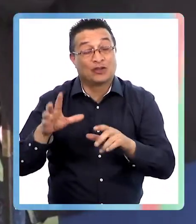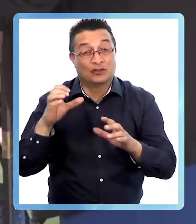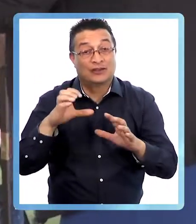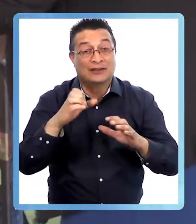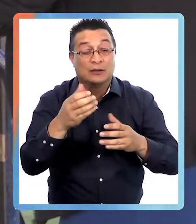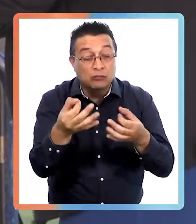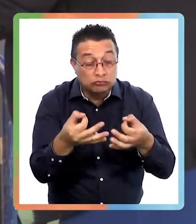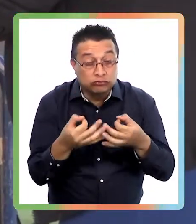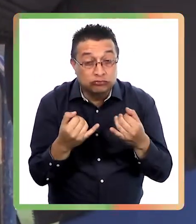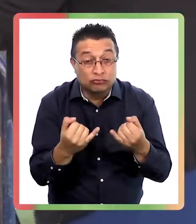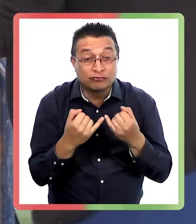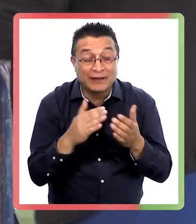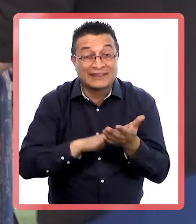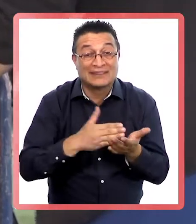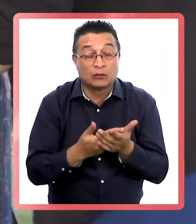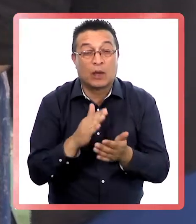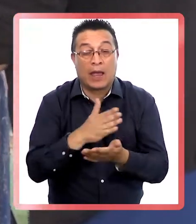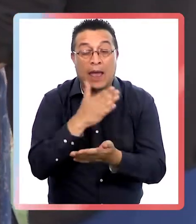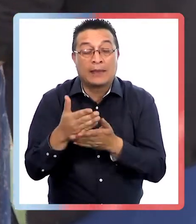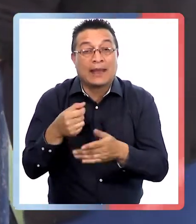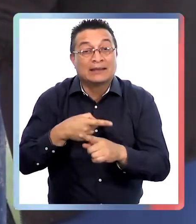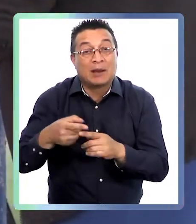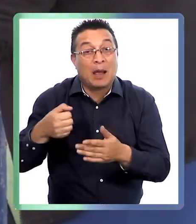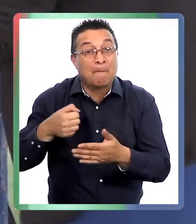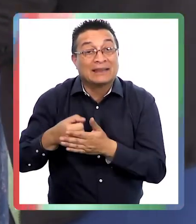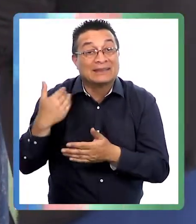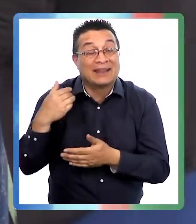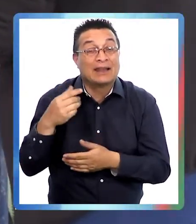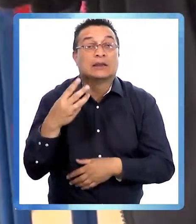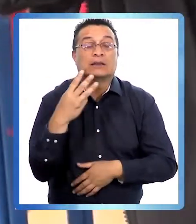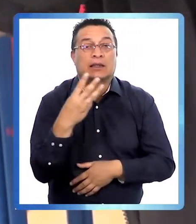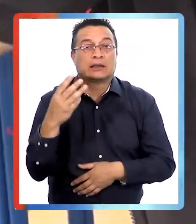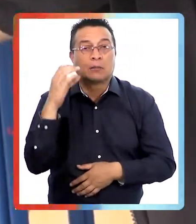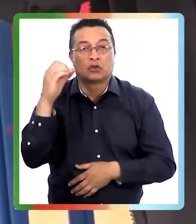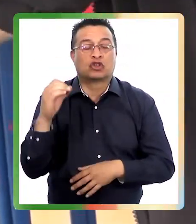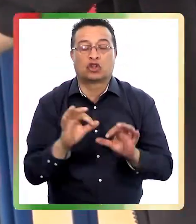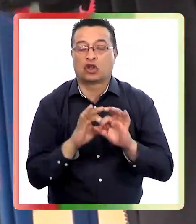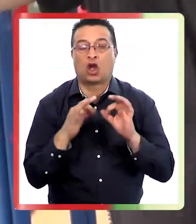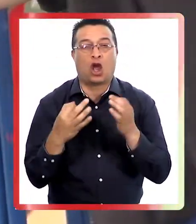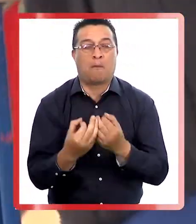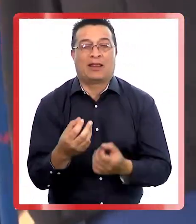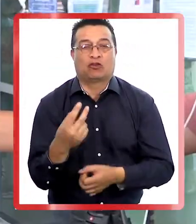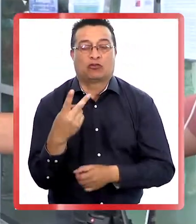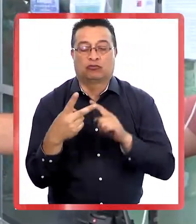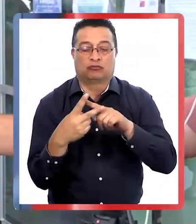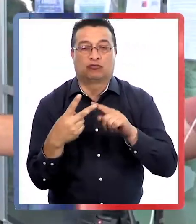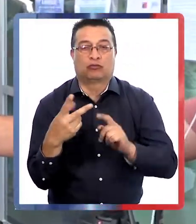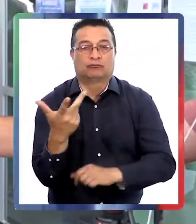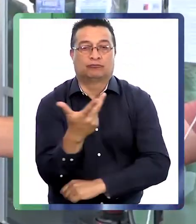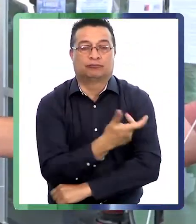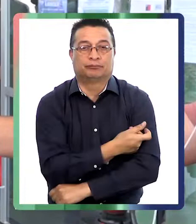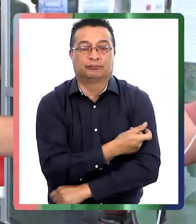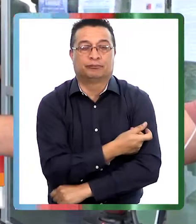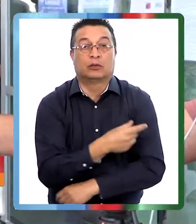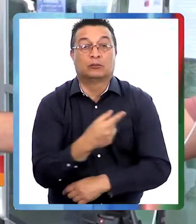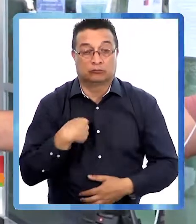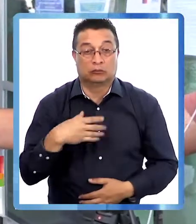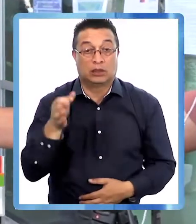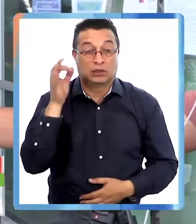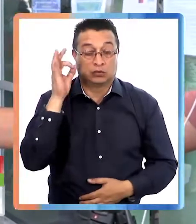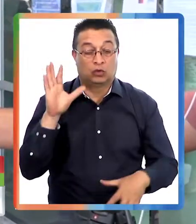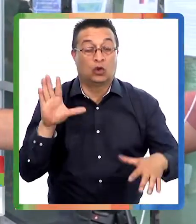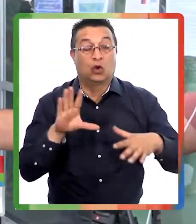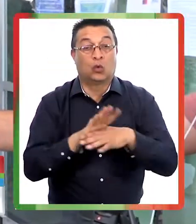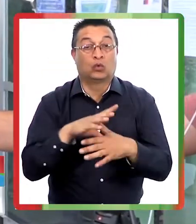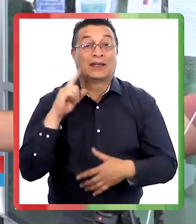Salud, hasta la semana pasada solo un 33% ha completado su esquema con las dos primeras dosis. Tengo una reunión con una Junta General